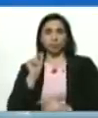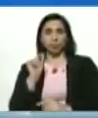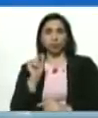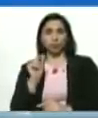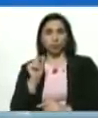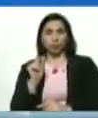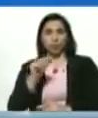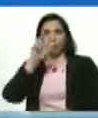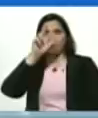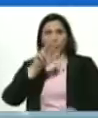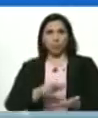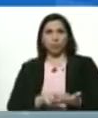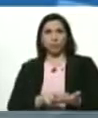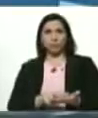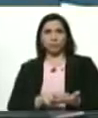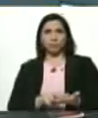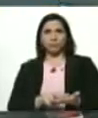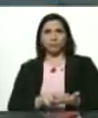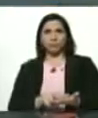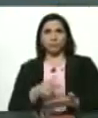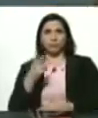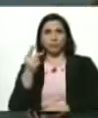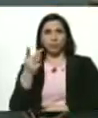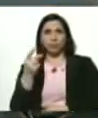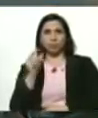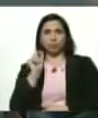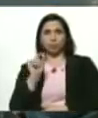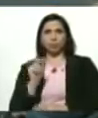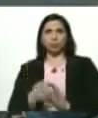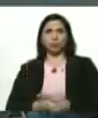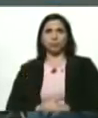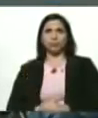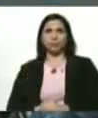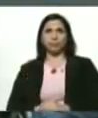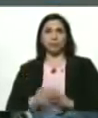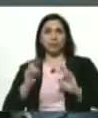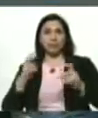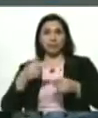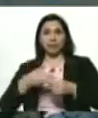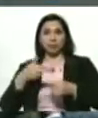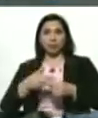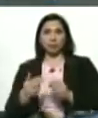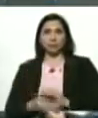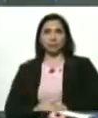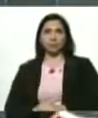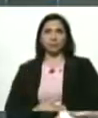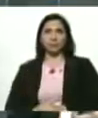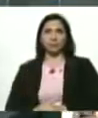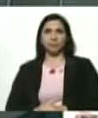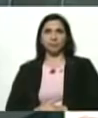aprobado segundo punto el tema de la gasolina